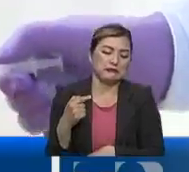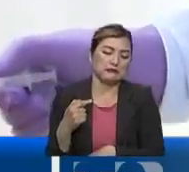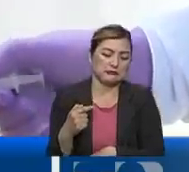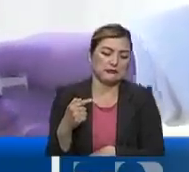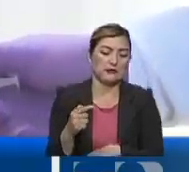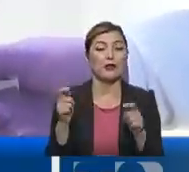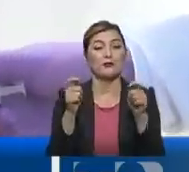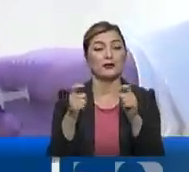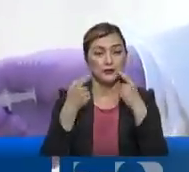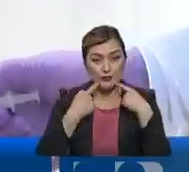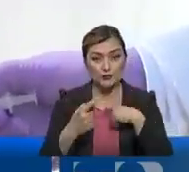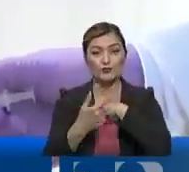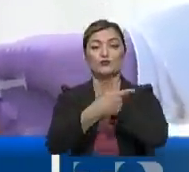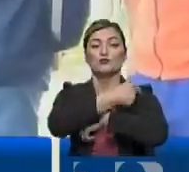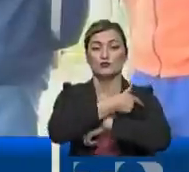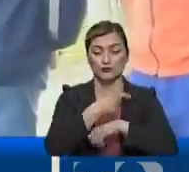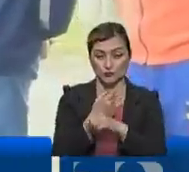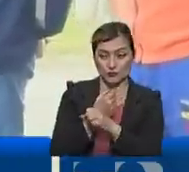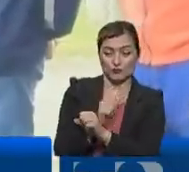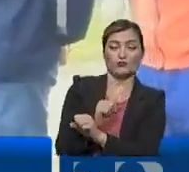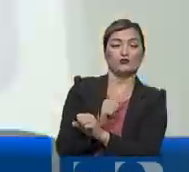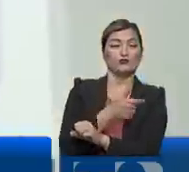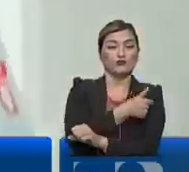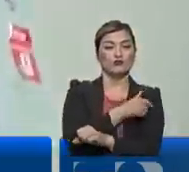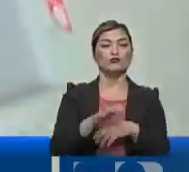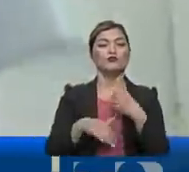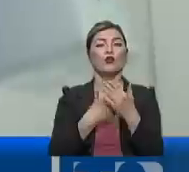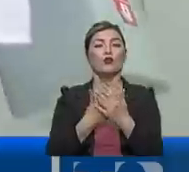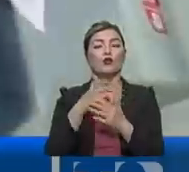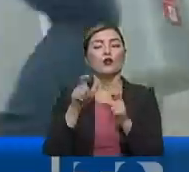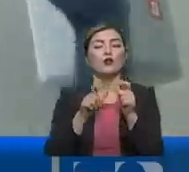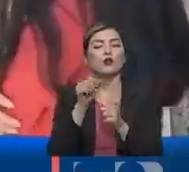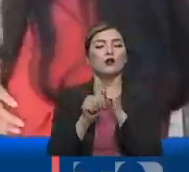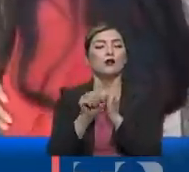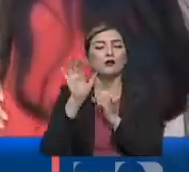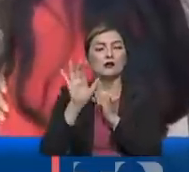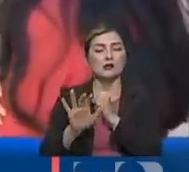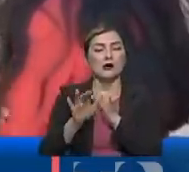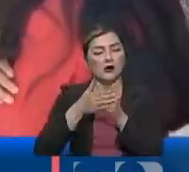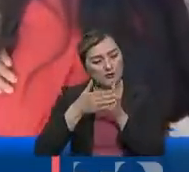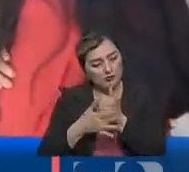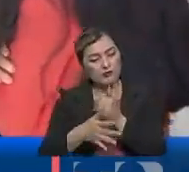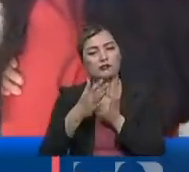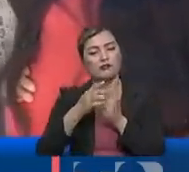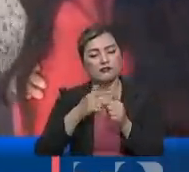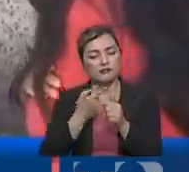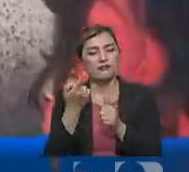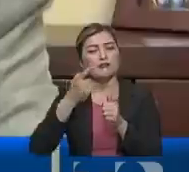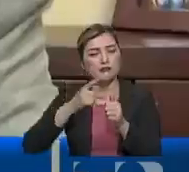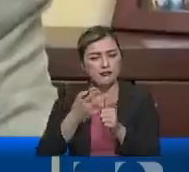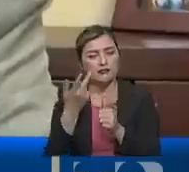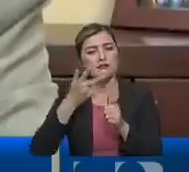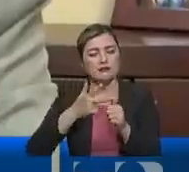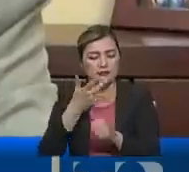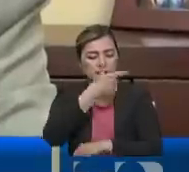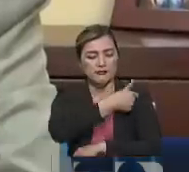la campaña de vacunación para la prevención del virus, destinada a toda la población a partir de los 5 años de edad, con la aplicación de la primera, segunda y tercera dosis. En el